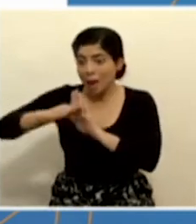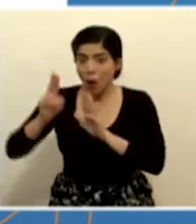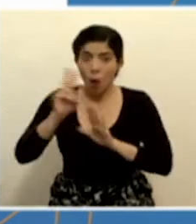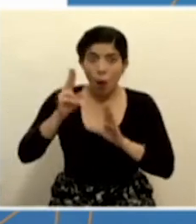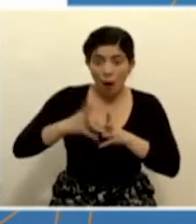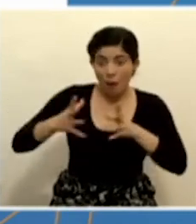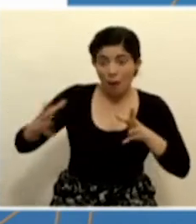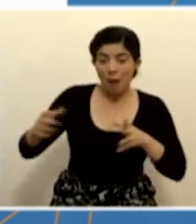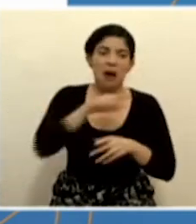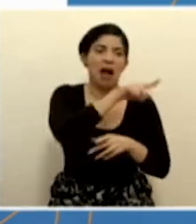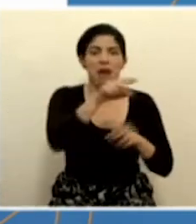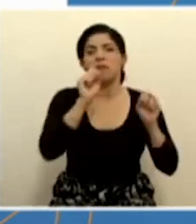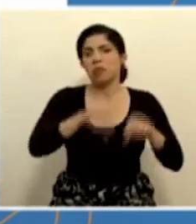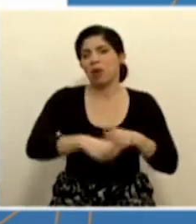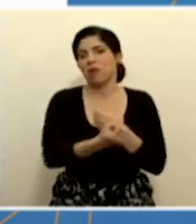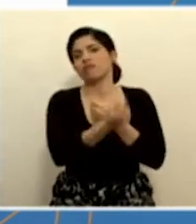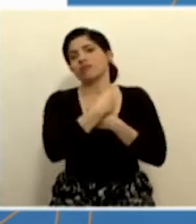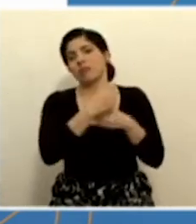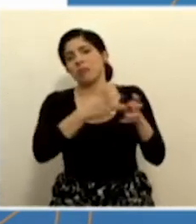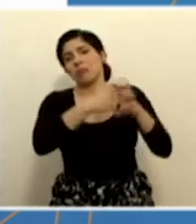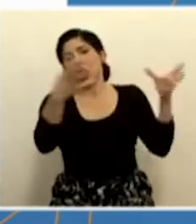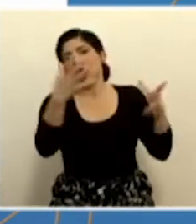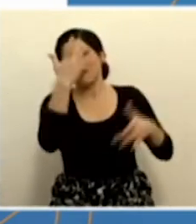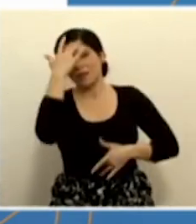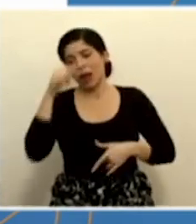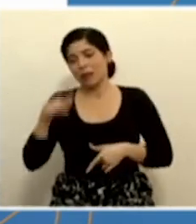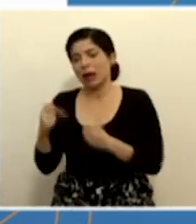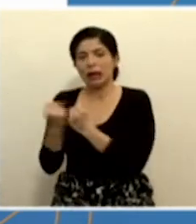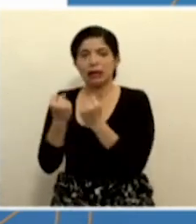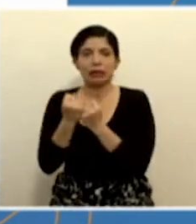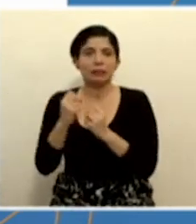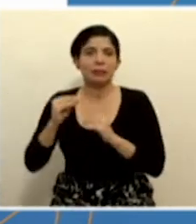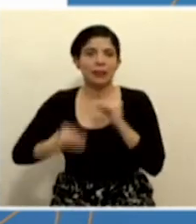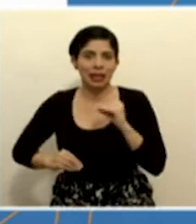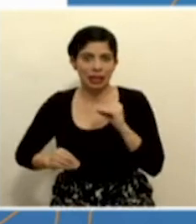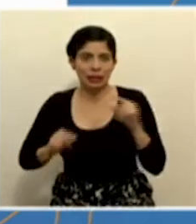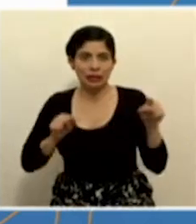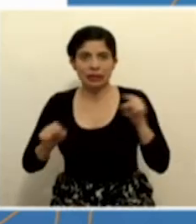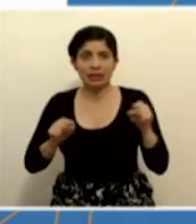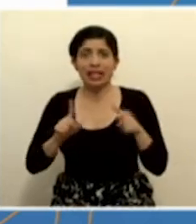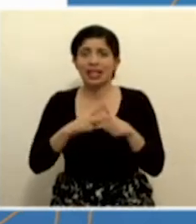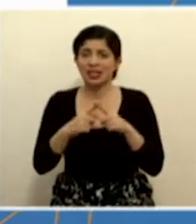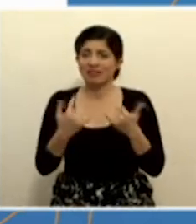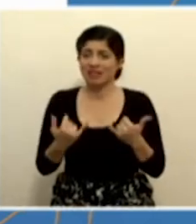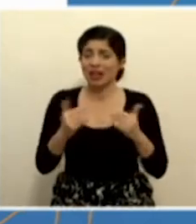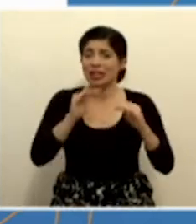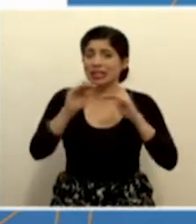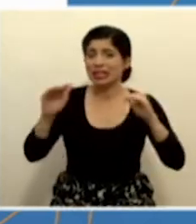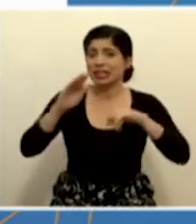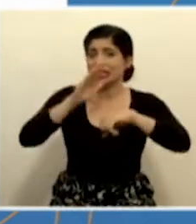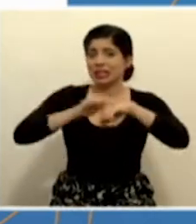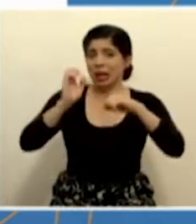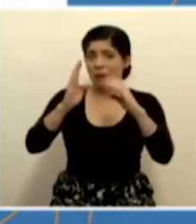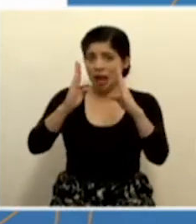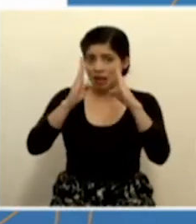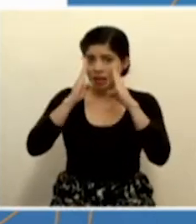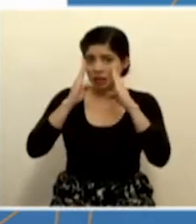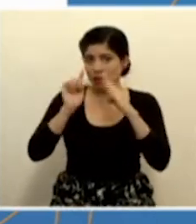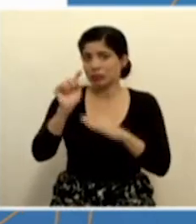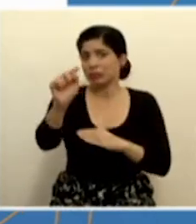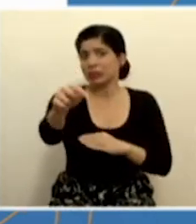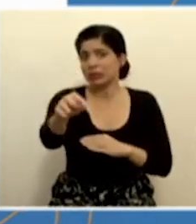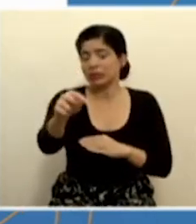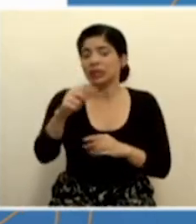los próximos días eso es lo que quería comentarles es como les digo una llamada de atención para ver en el